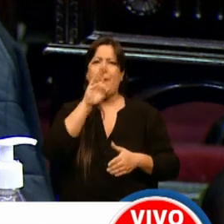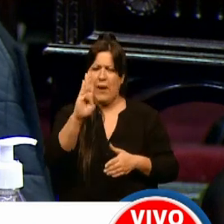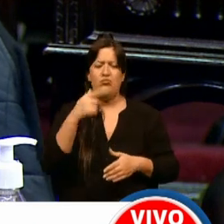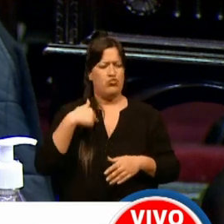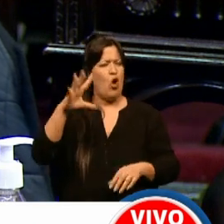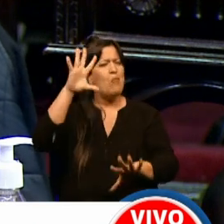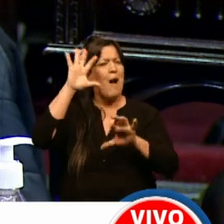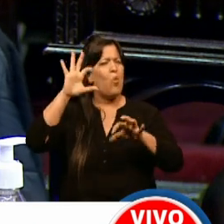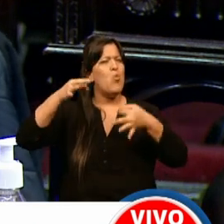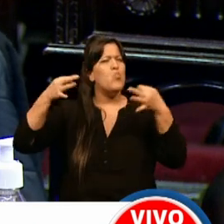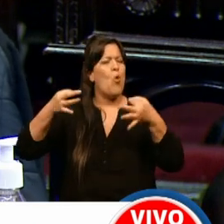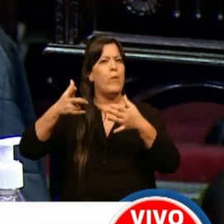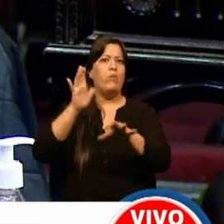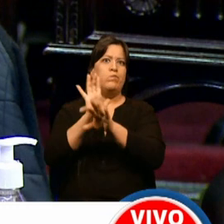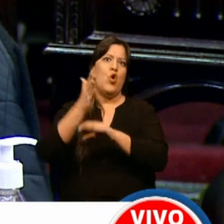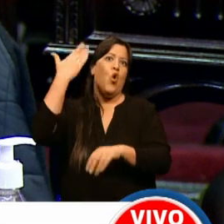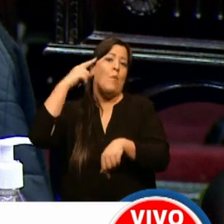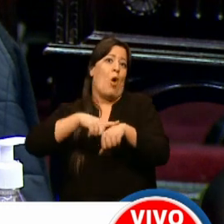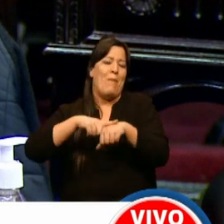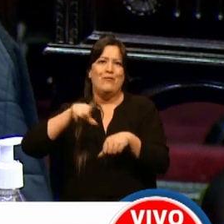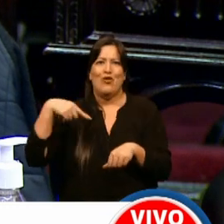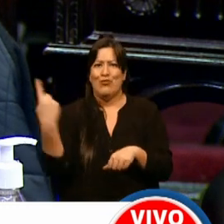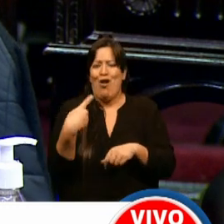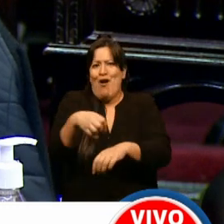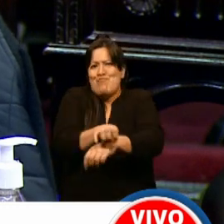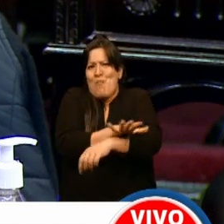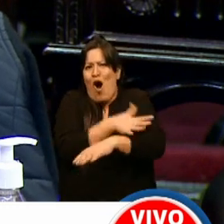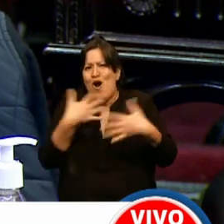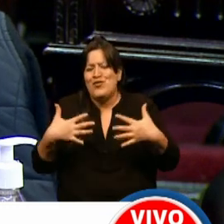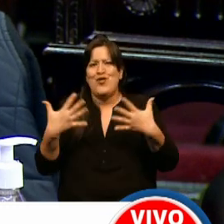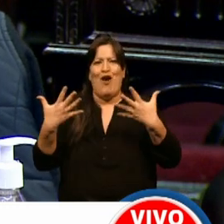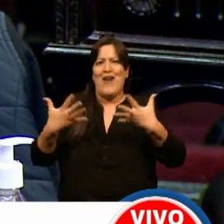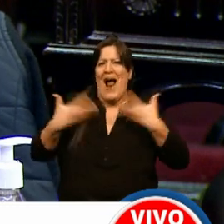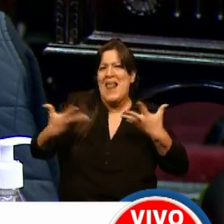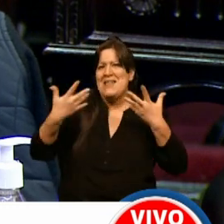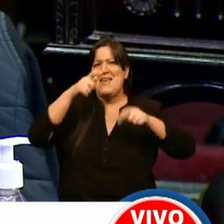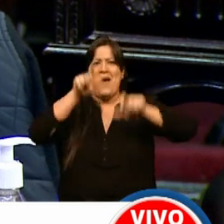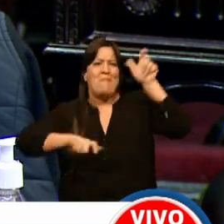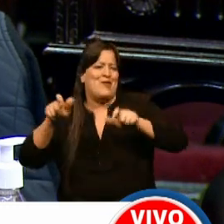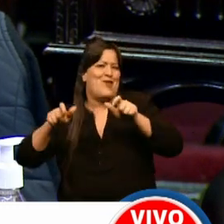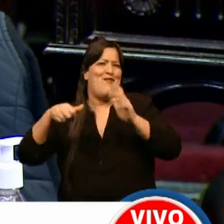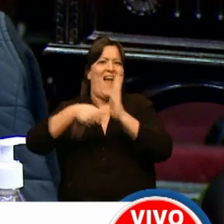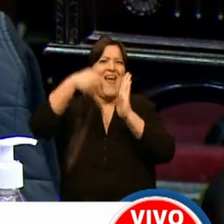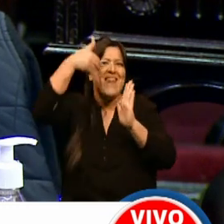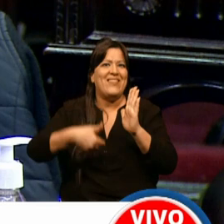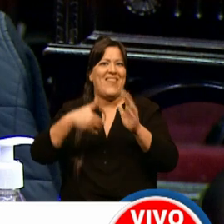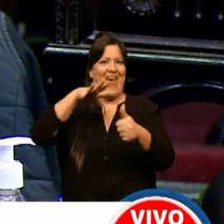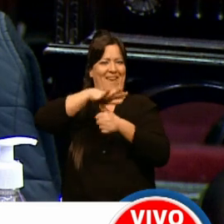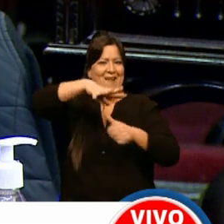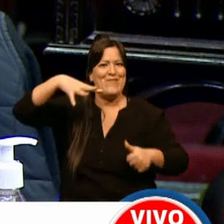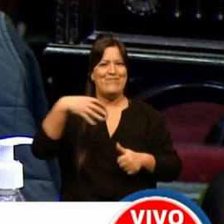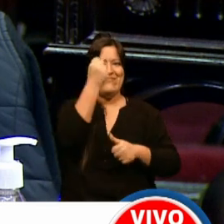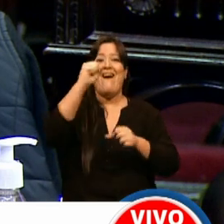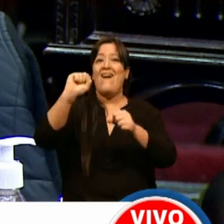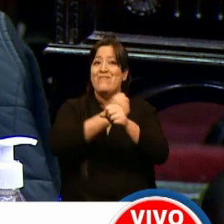muy bien lo que significó en su momento la emoción y la alegría de la gente se llegó a lograr la